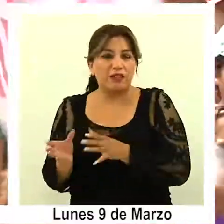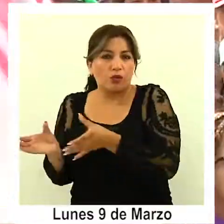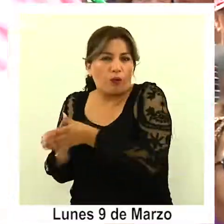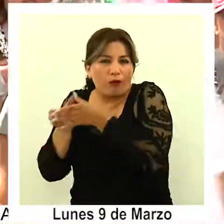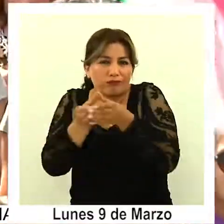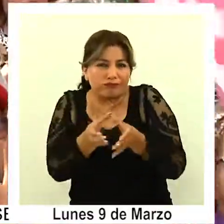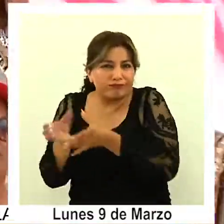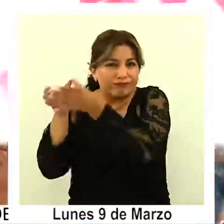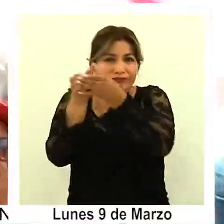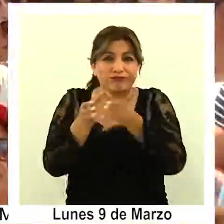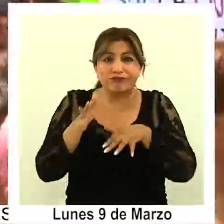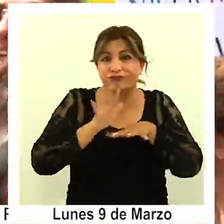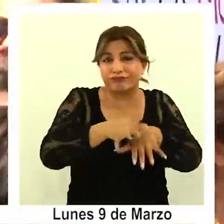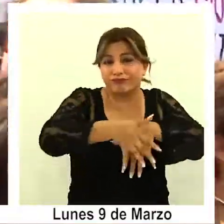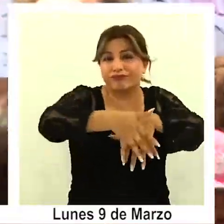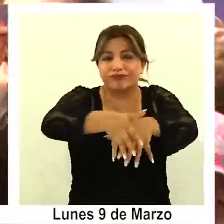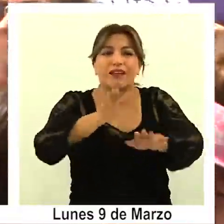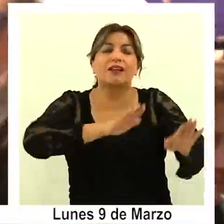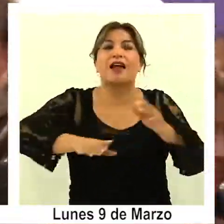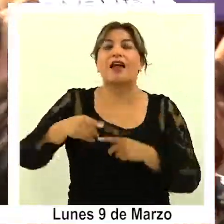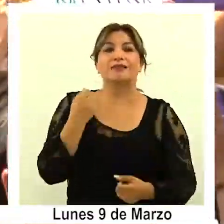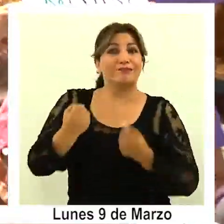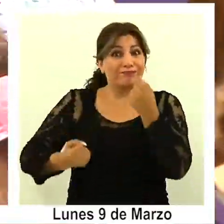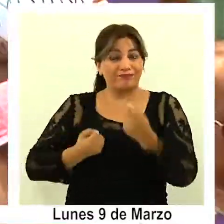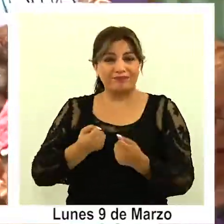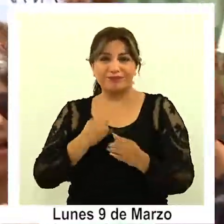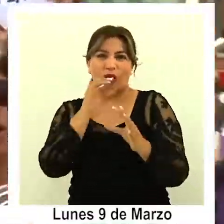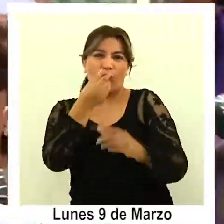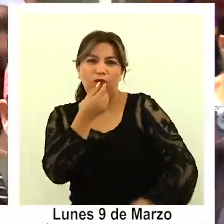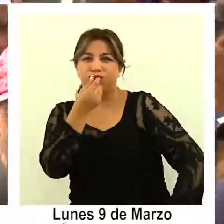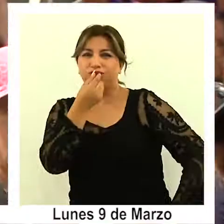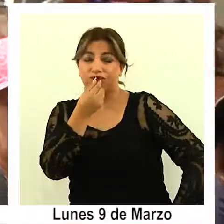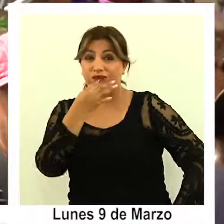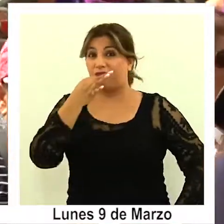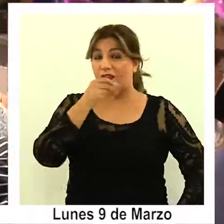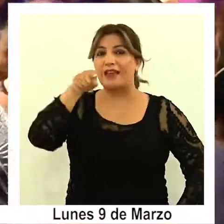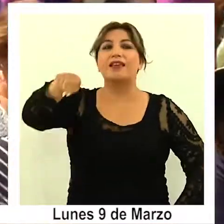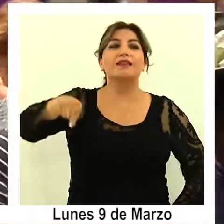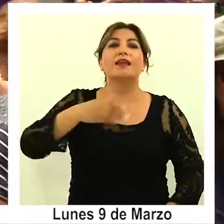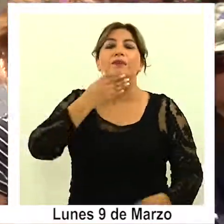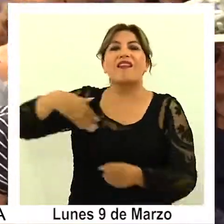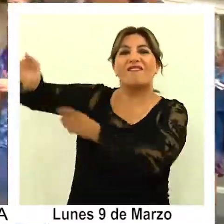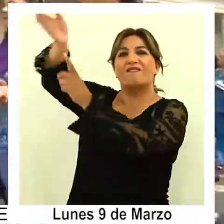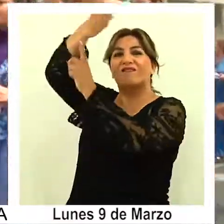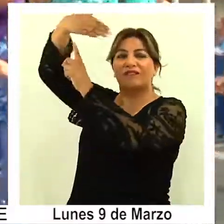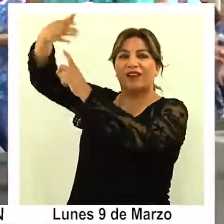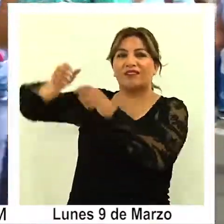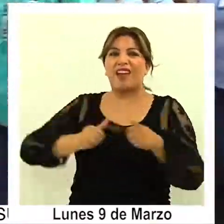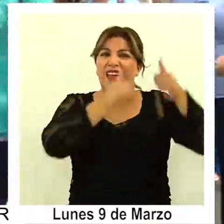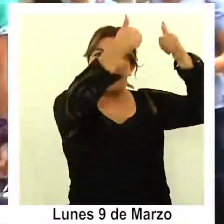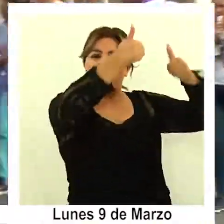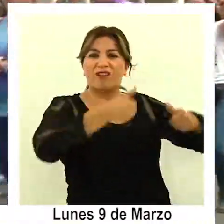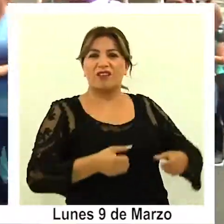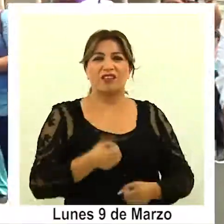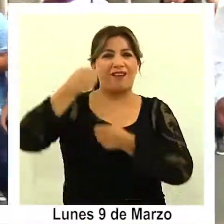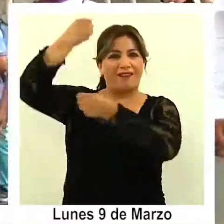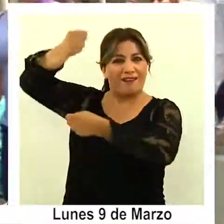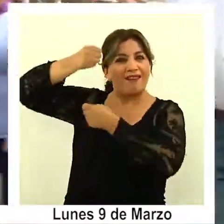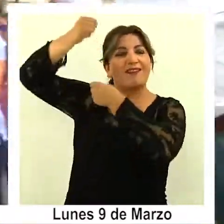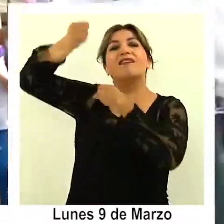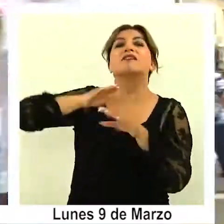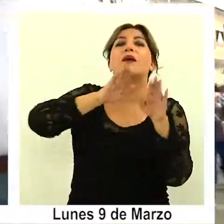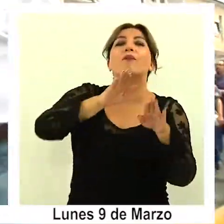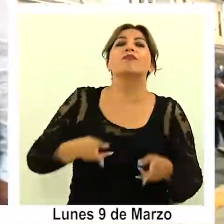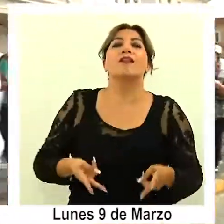otros gremios cuyas representantes bailaron cantaron sonaron sus silbatos enarbolaron banderas y pancartas